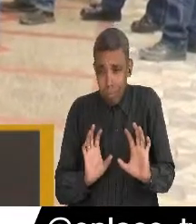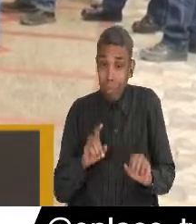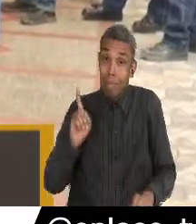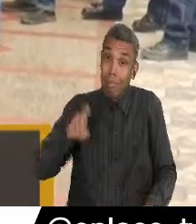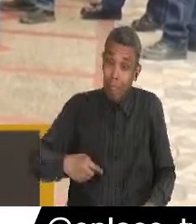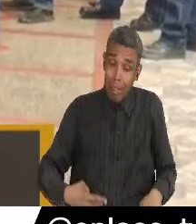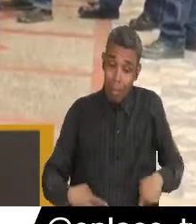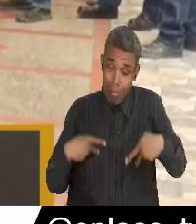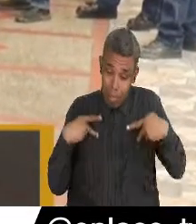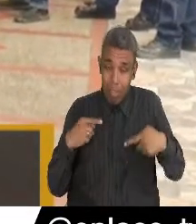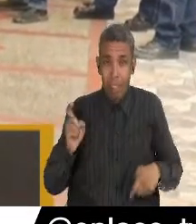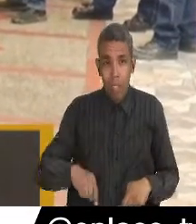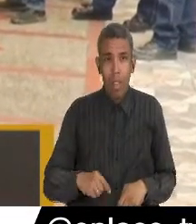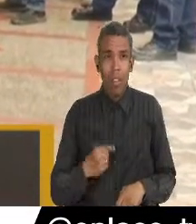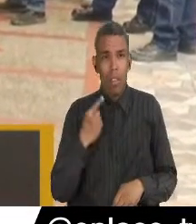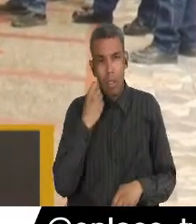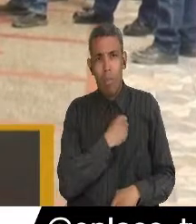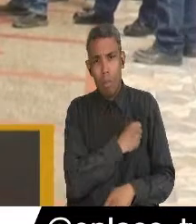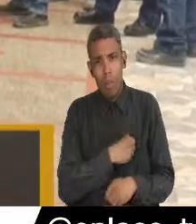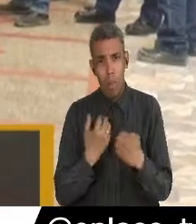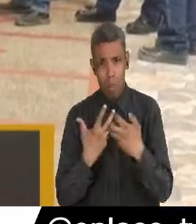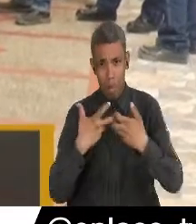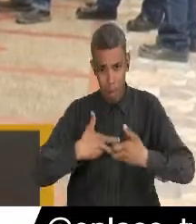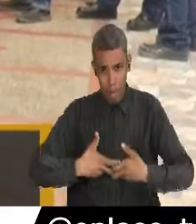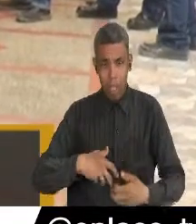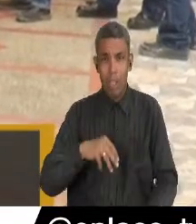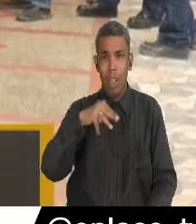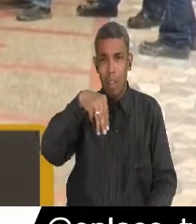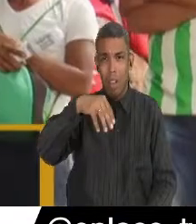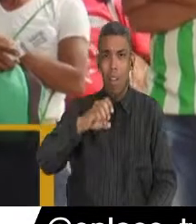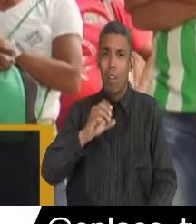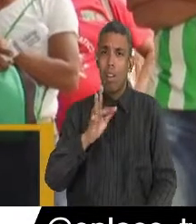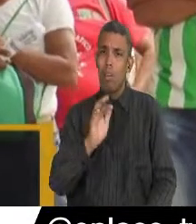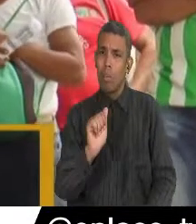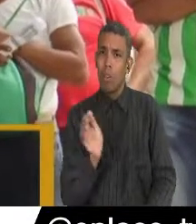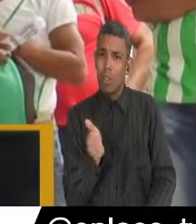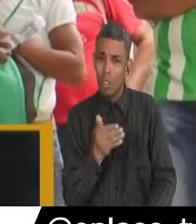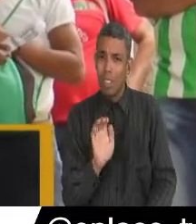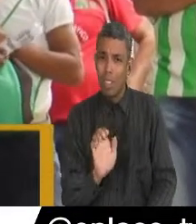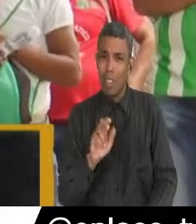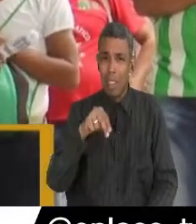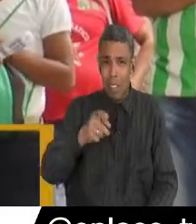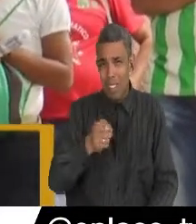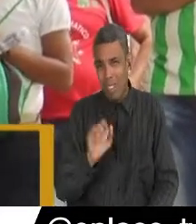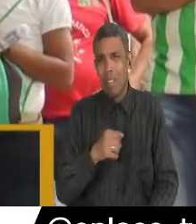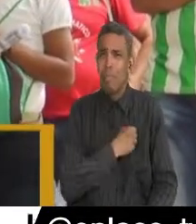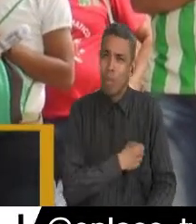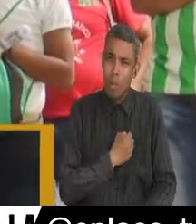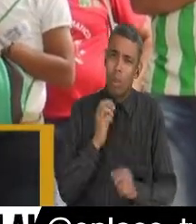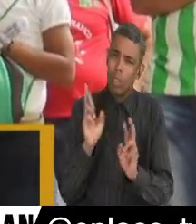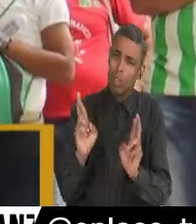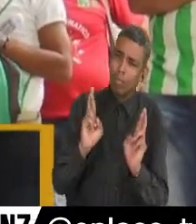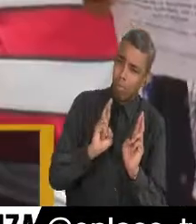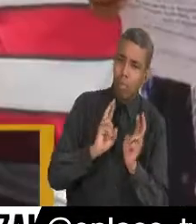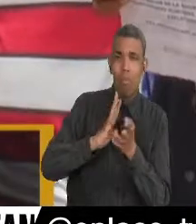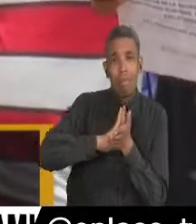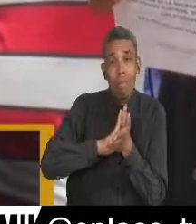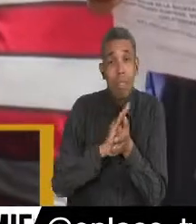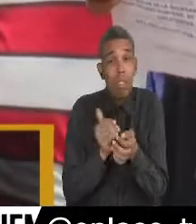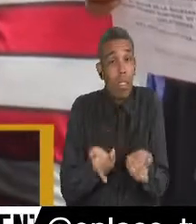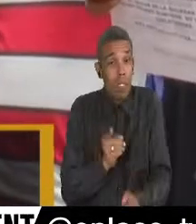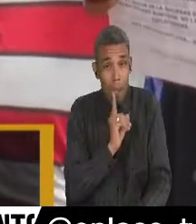mi sugerencia es decirle a la empresa Mota Engil, yo como trabajador, que se pronuncie, porque si no se pronuncia estamos en la misma, no sabemos nada, nadie